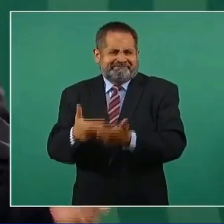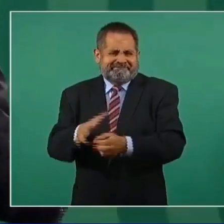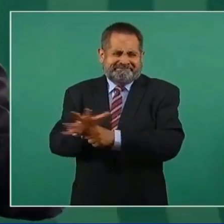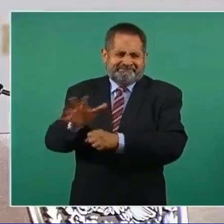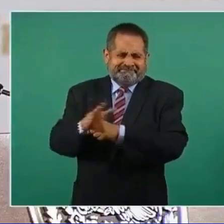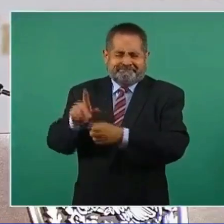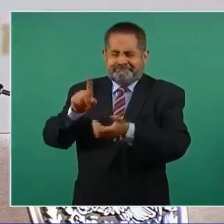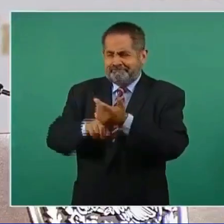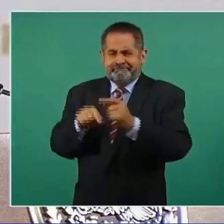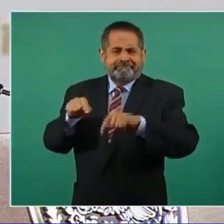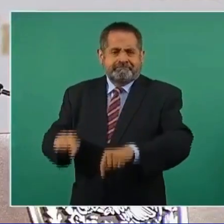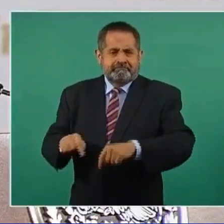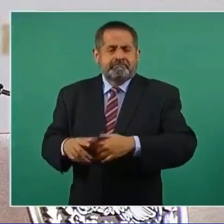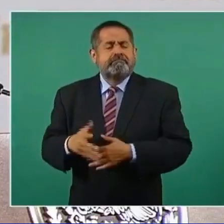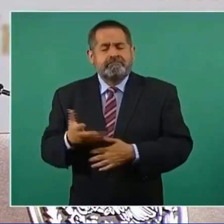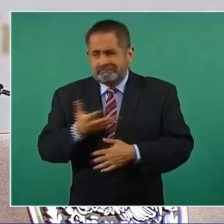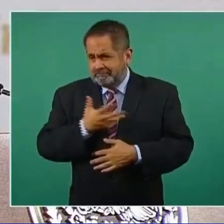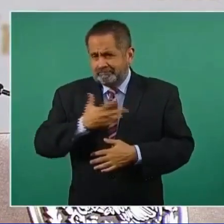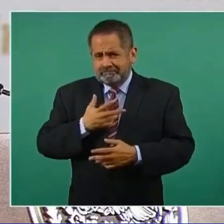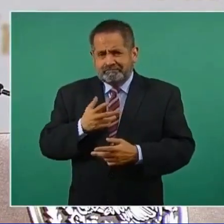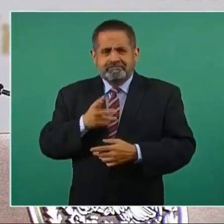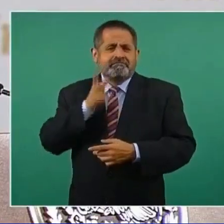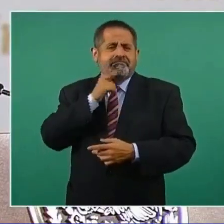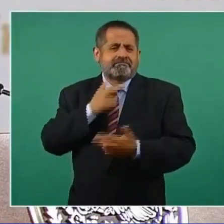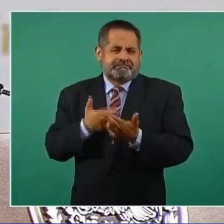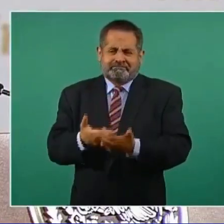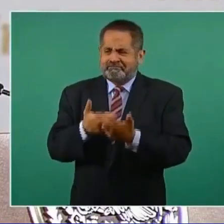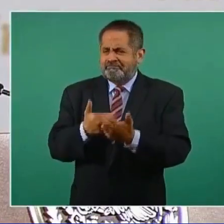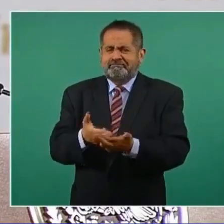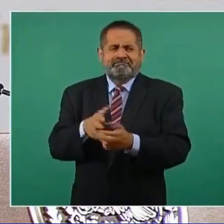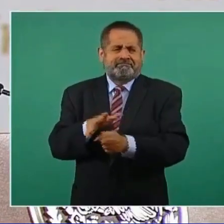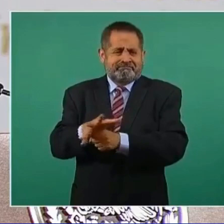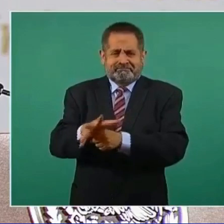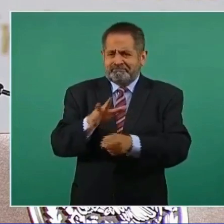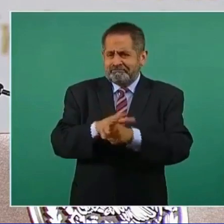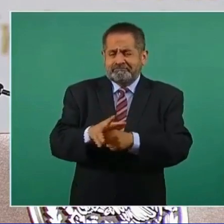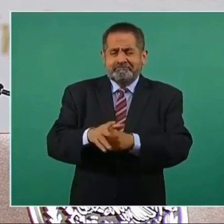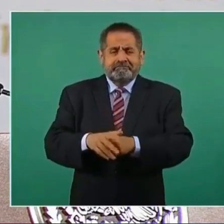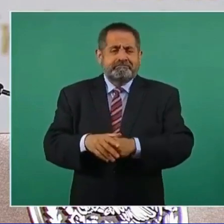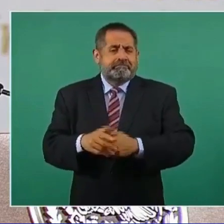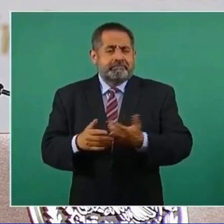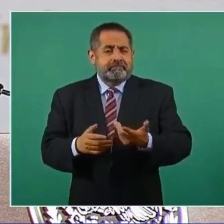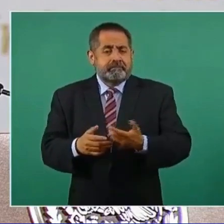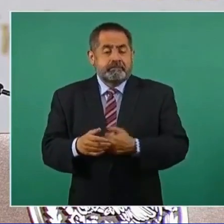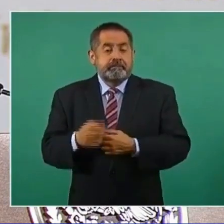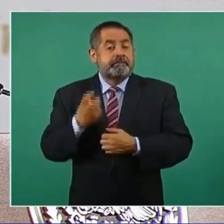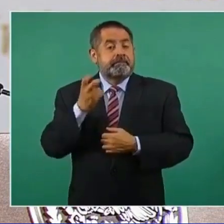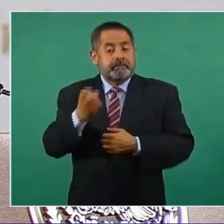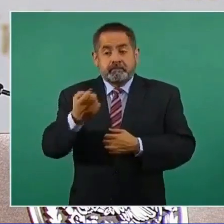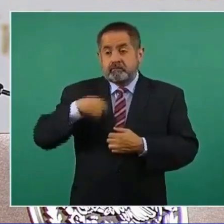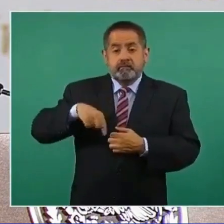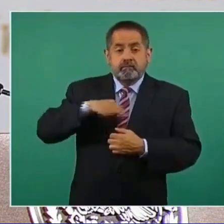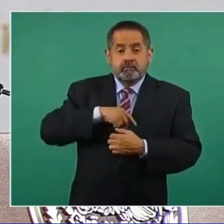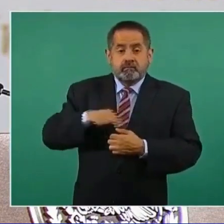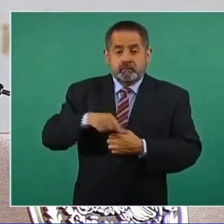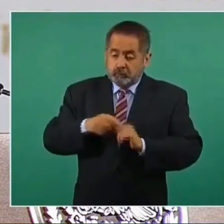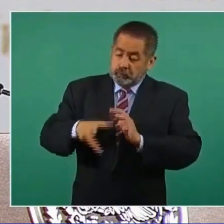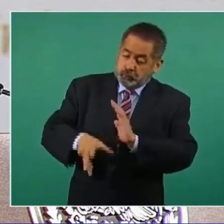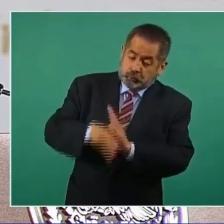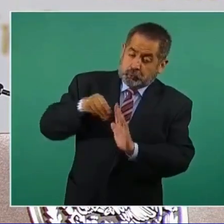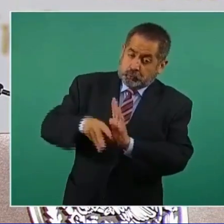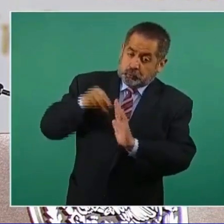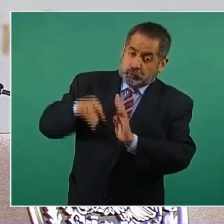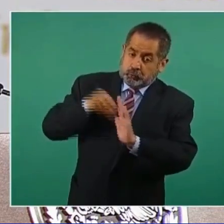tenemos petróleo, materia prima suficiente, no vamos a extraer